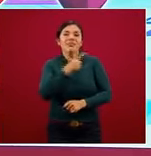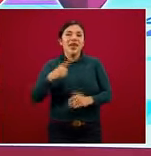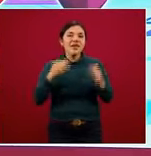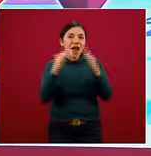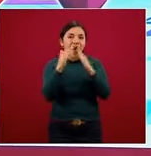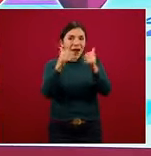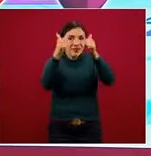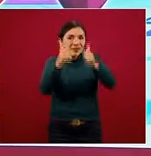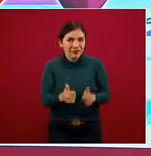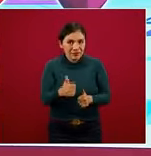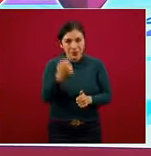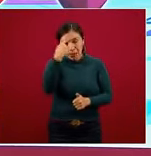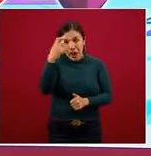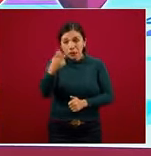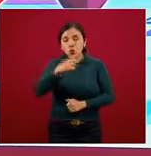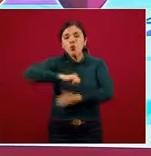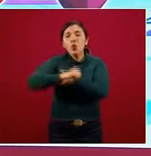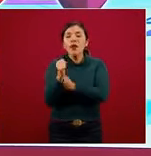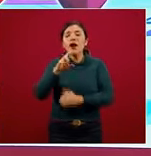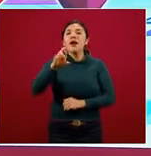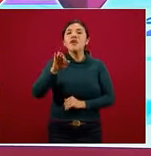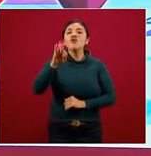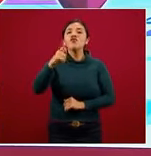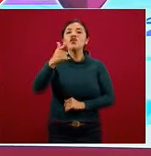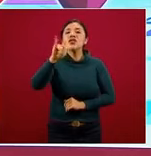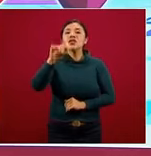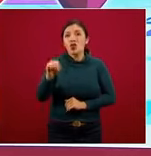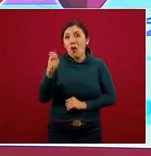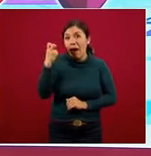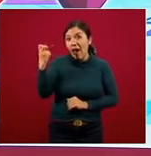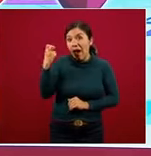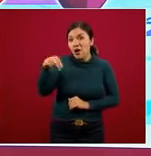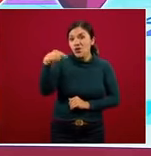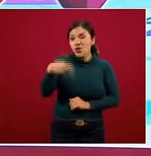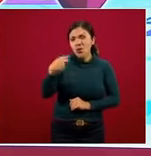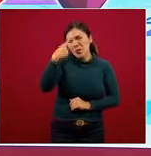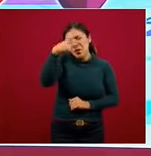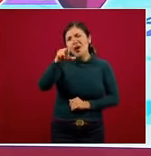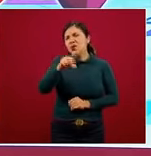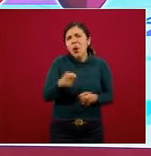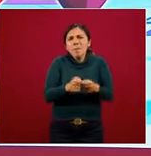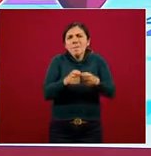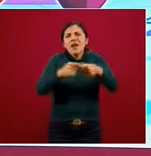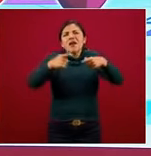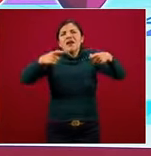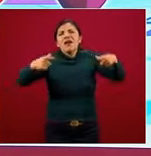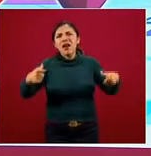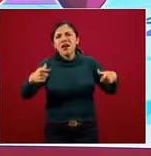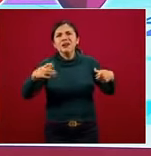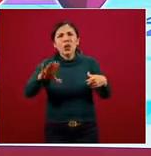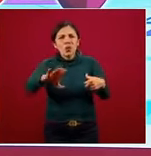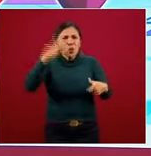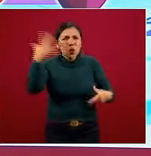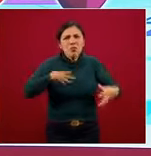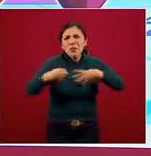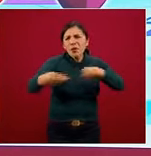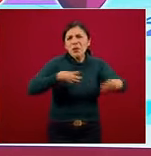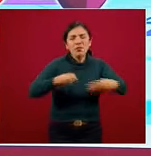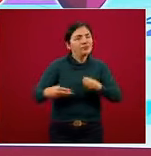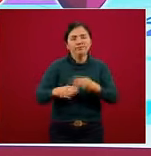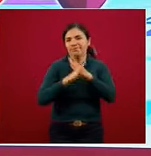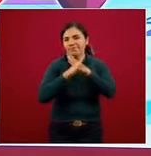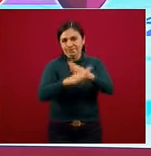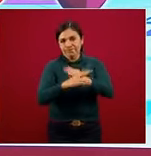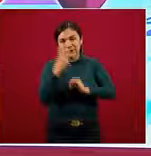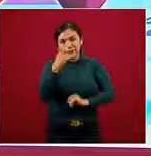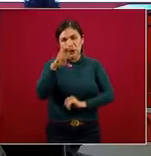quédate en casa, para guardar refugio y evitar el crecimiento de la velocidad de contagios